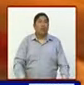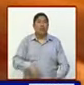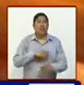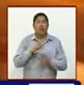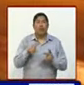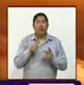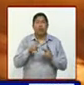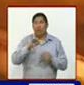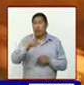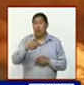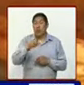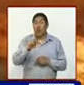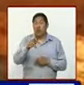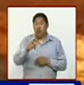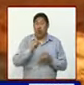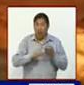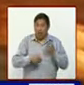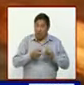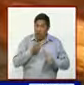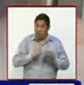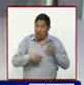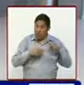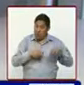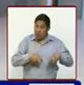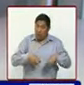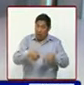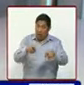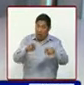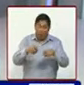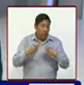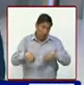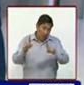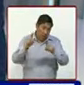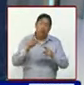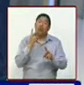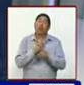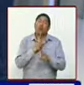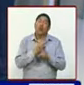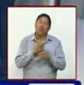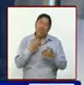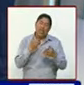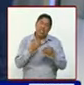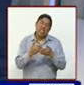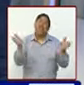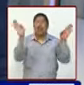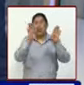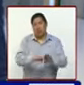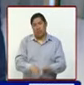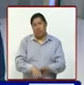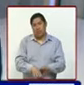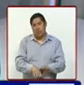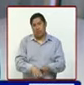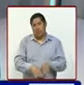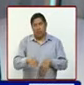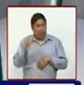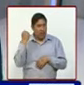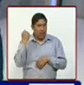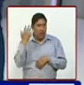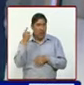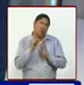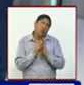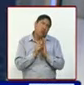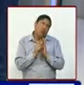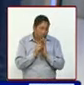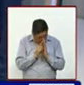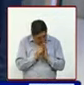Perfecto, John, y a usted, amigo, si tiene que circular por este lugar, tome sus previsiones, tome sus recaudos, porque faltan 15 minutos para que este punto,